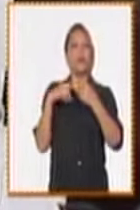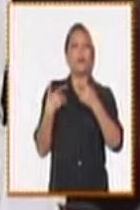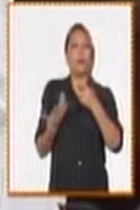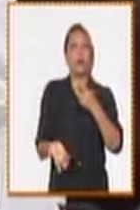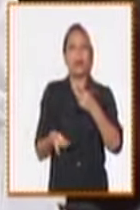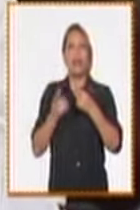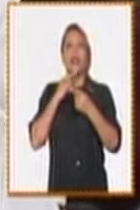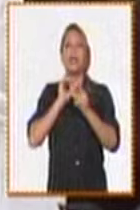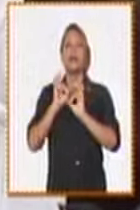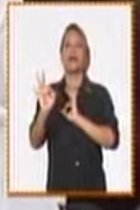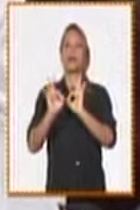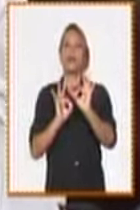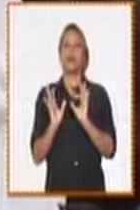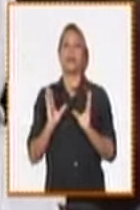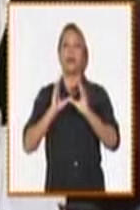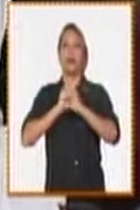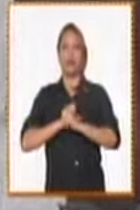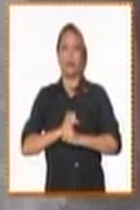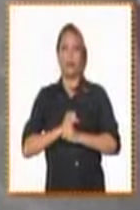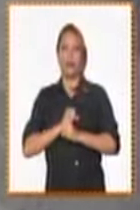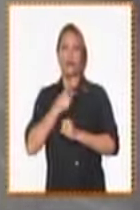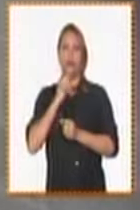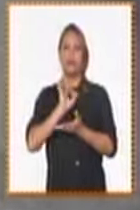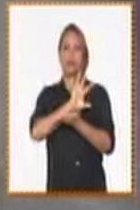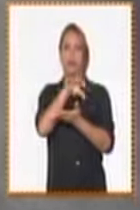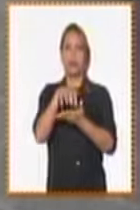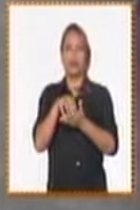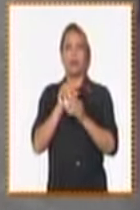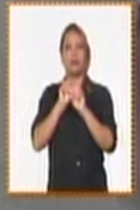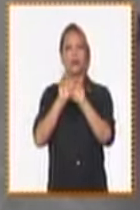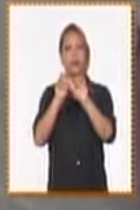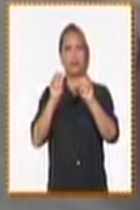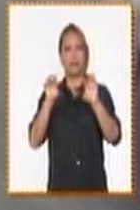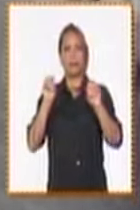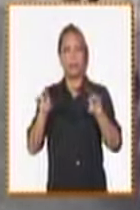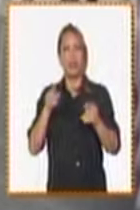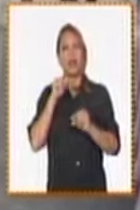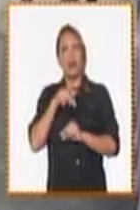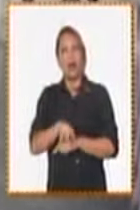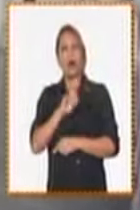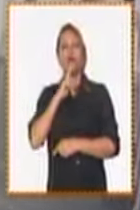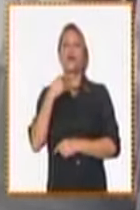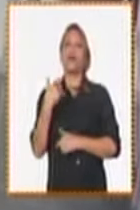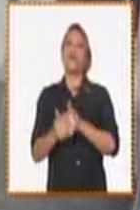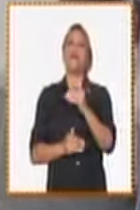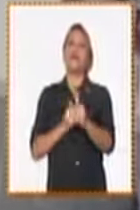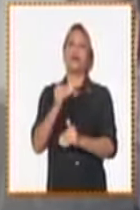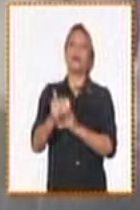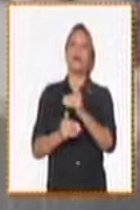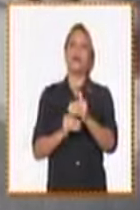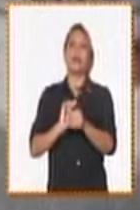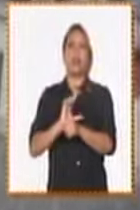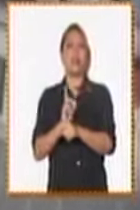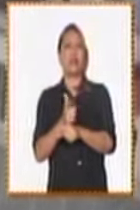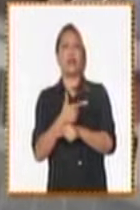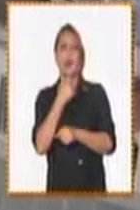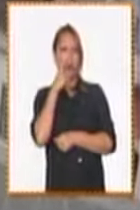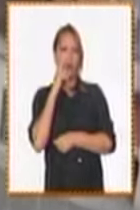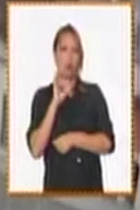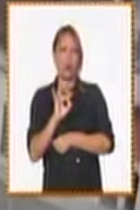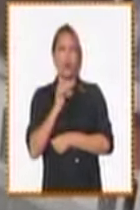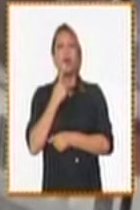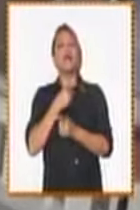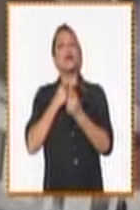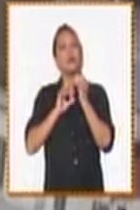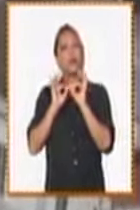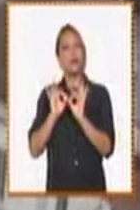la preservación del patrimonio de la ciudad y su difusión. Estamos en ese proceso, no debe demorar mucho tiempo, es una